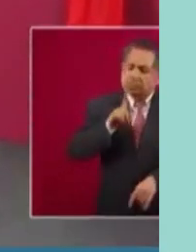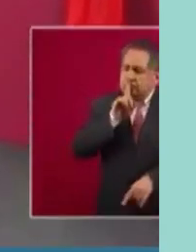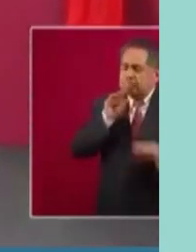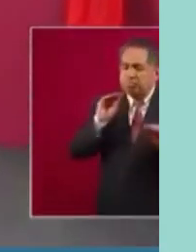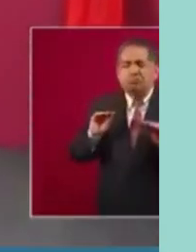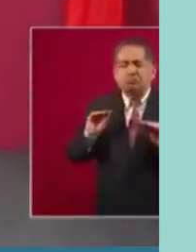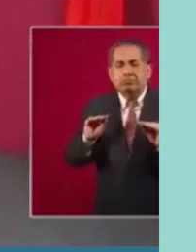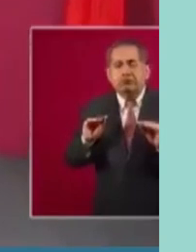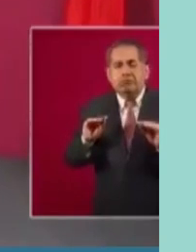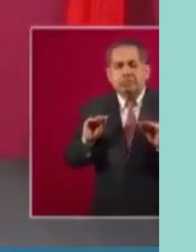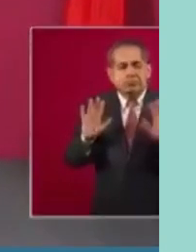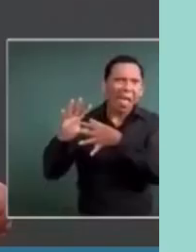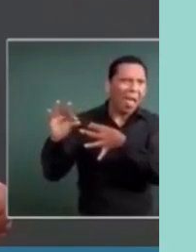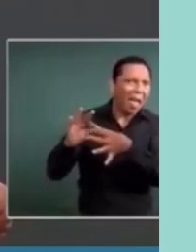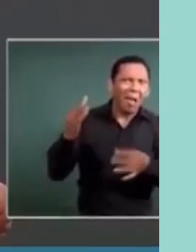Entonces me pongo el tapaboca.